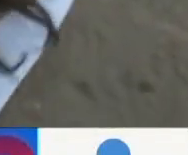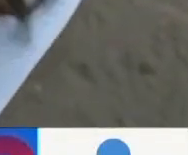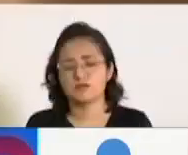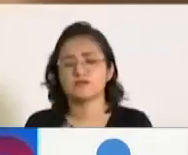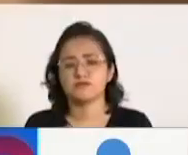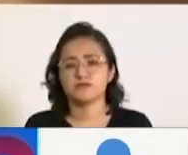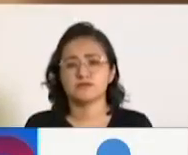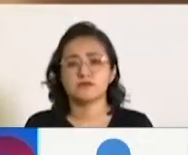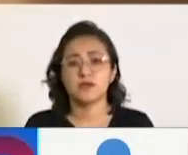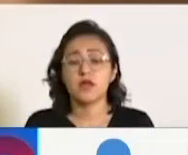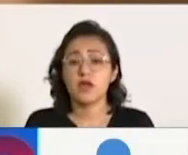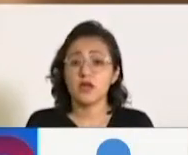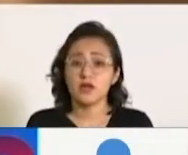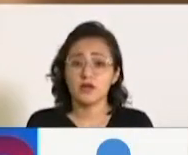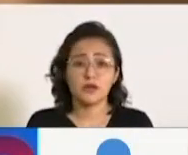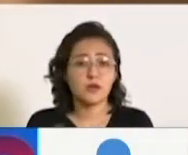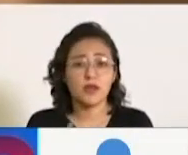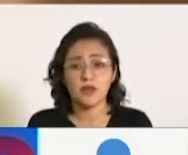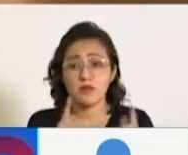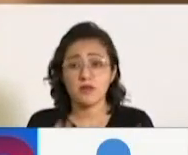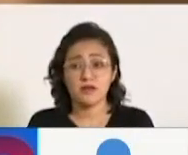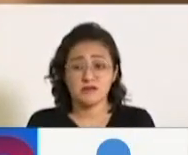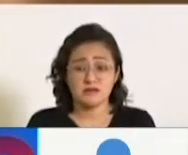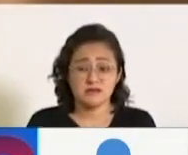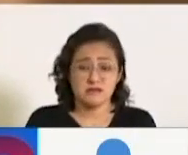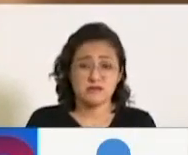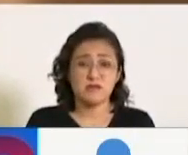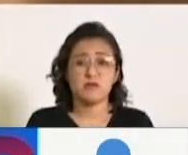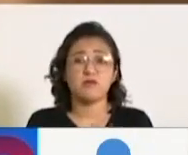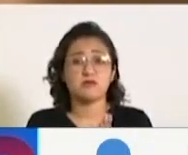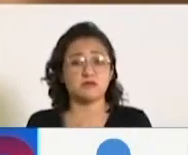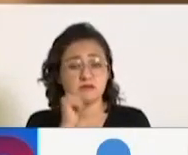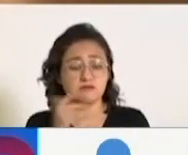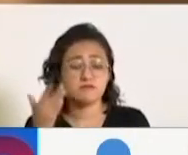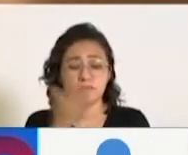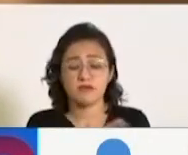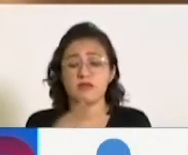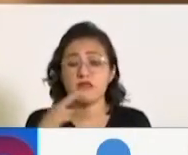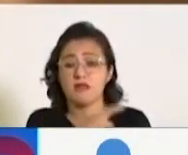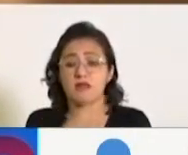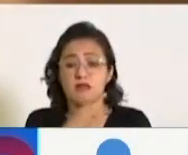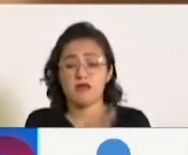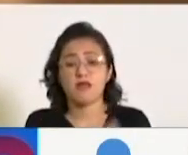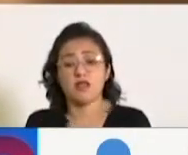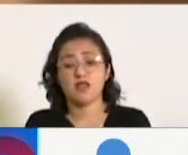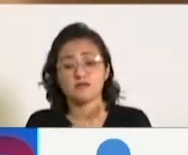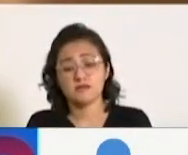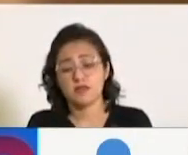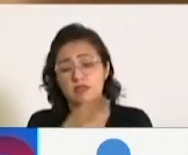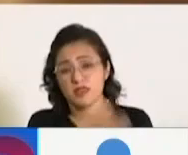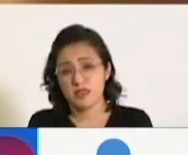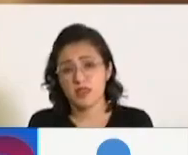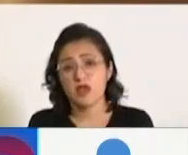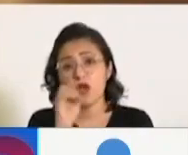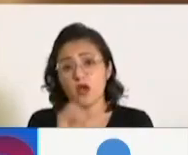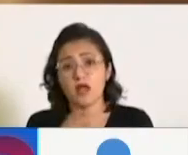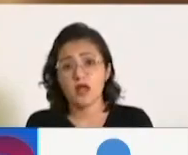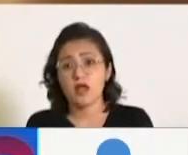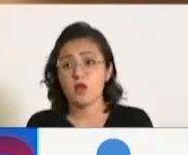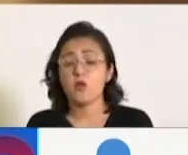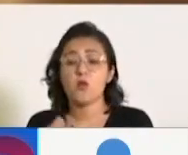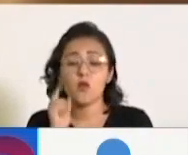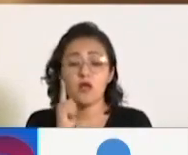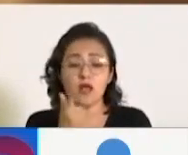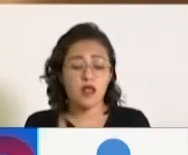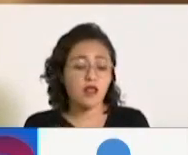sana distancia. Ante la presencia de cualquier síntoma de COVID, se recomienda siempre acudir lo más pronto posible a valoración médica o llamar a cualquiera